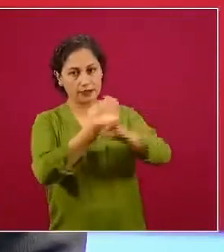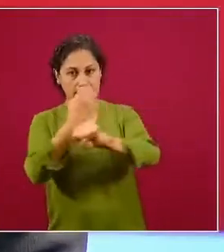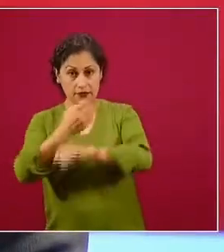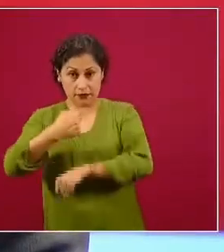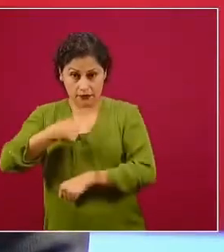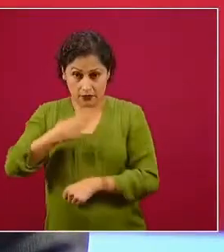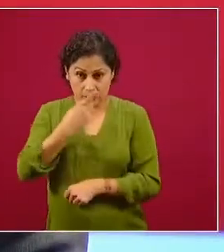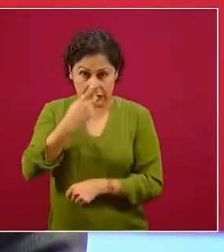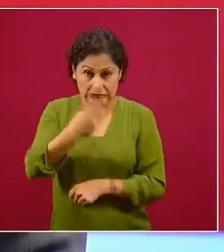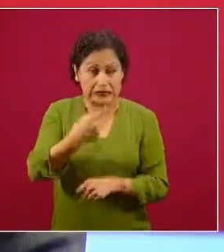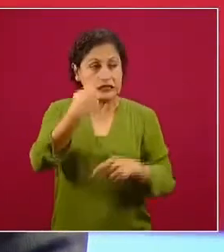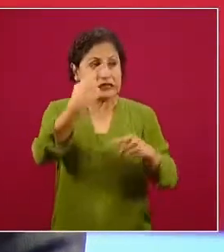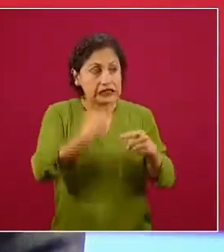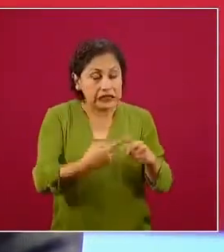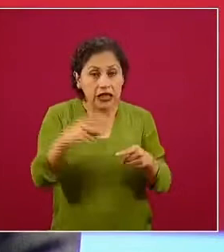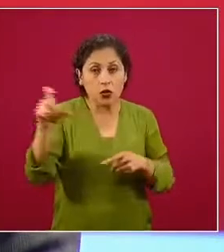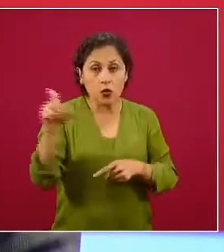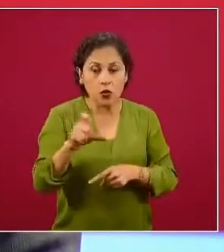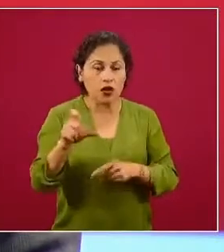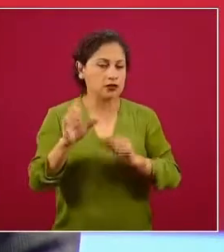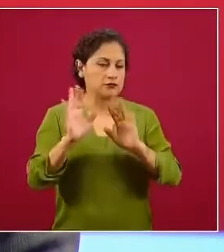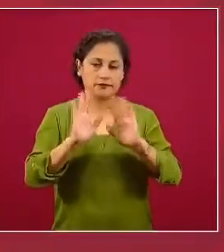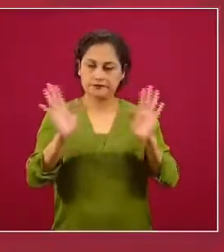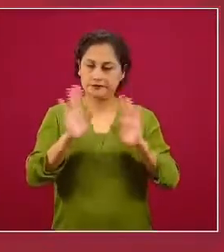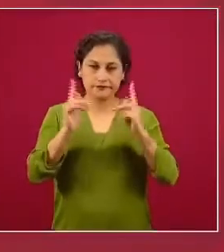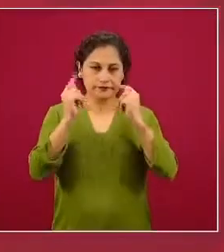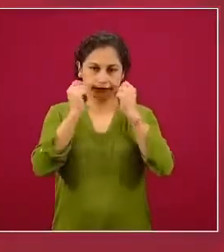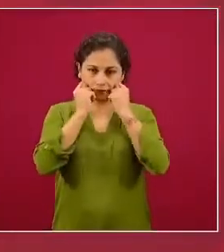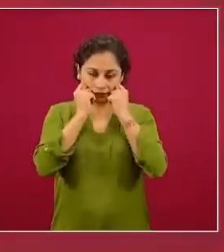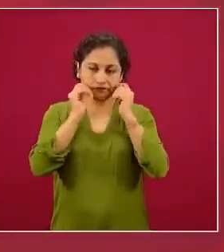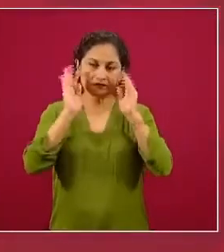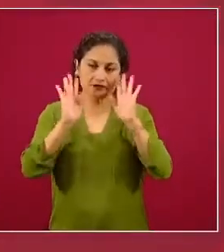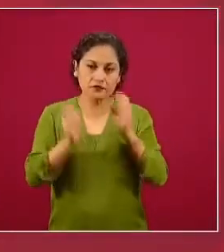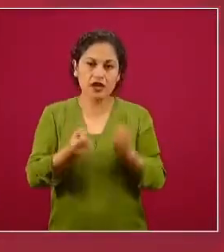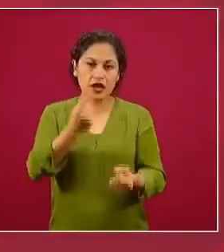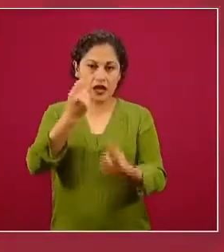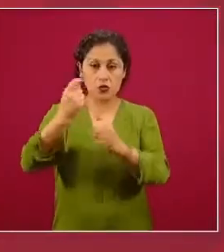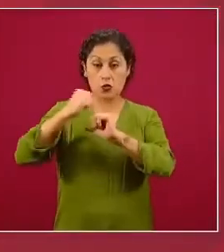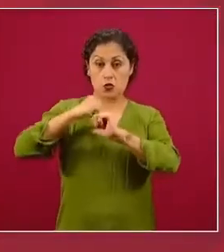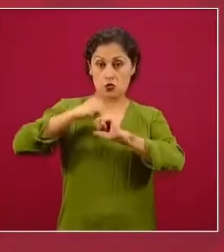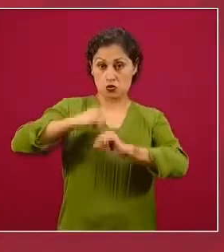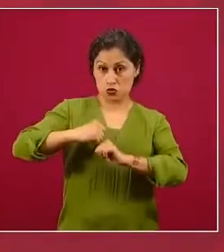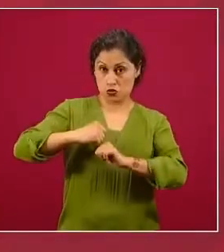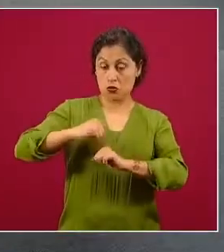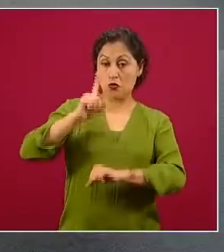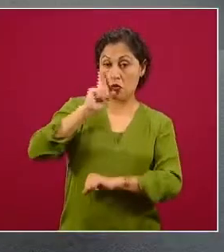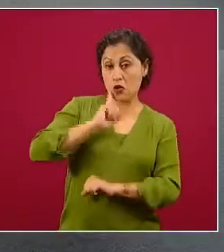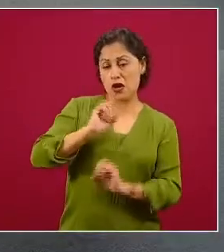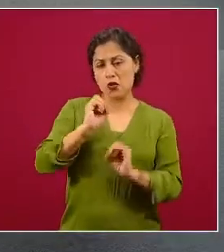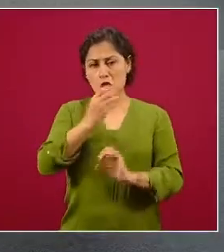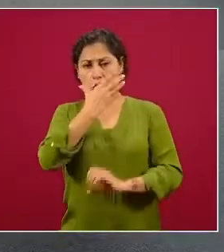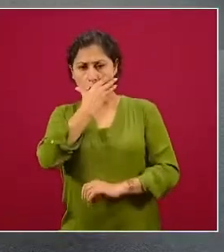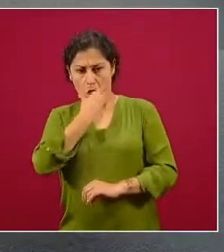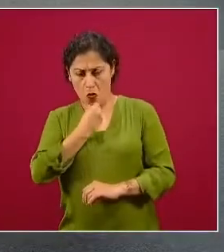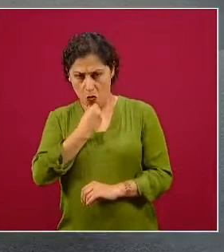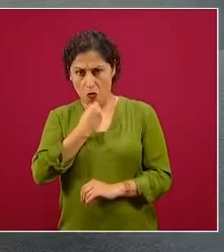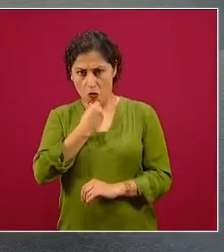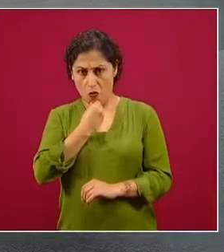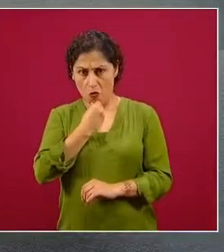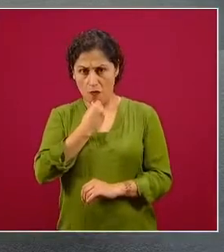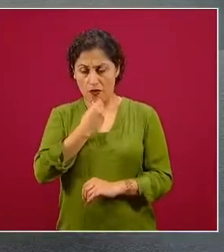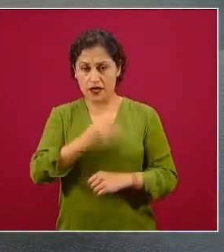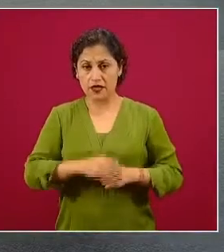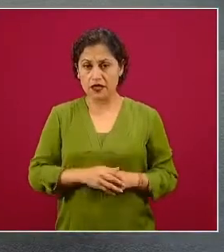cuándo, puede haber mandatarias o más bien mandatarios estatales que de pronto